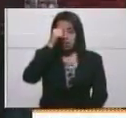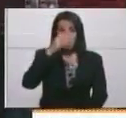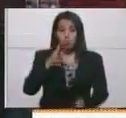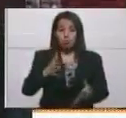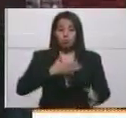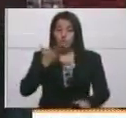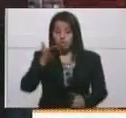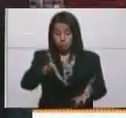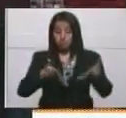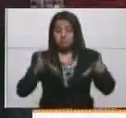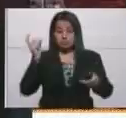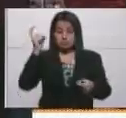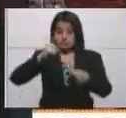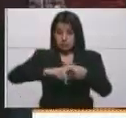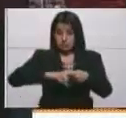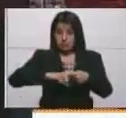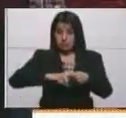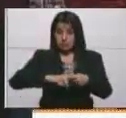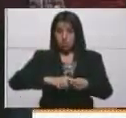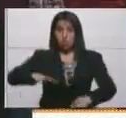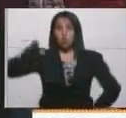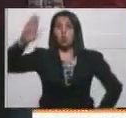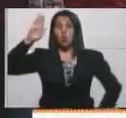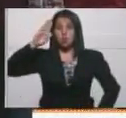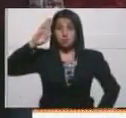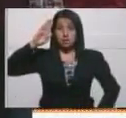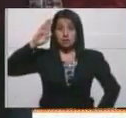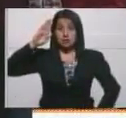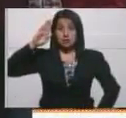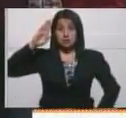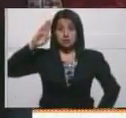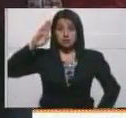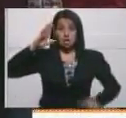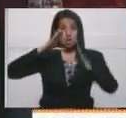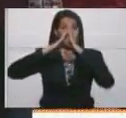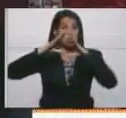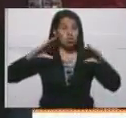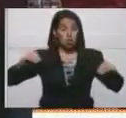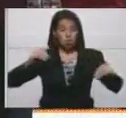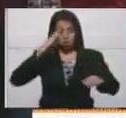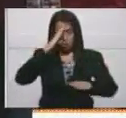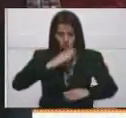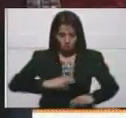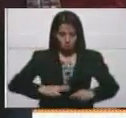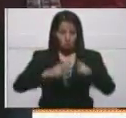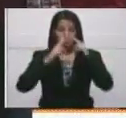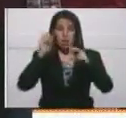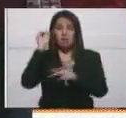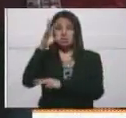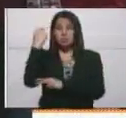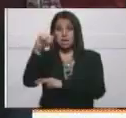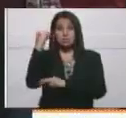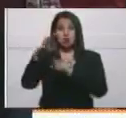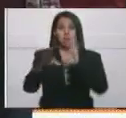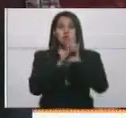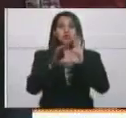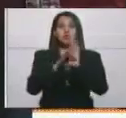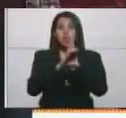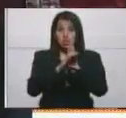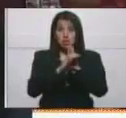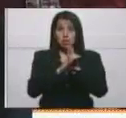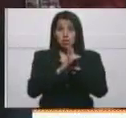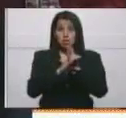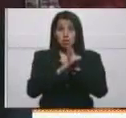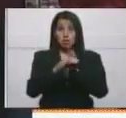sus cargos, tendrán que juramentarse y subordinarse a la Asamblea Nacional Constituyente como